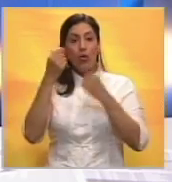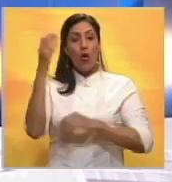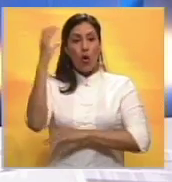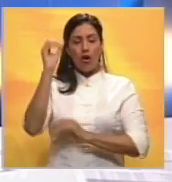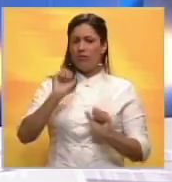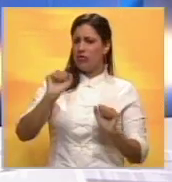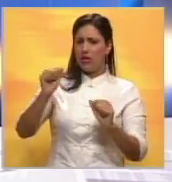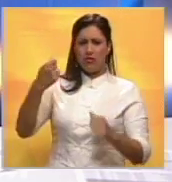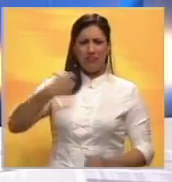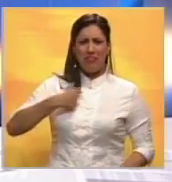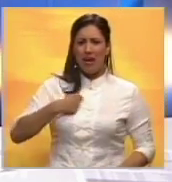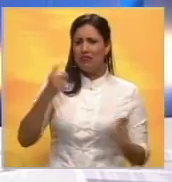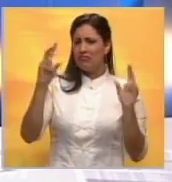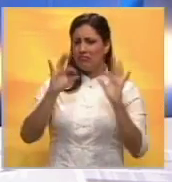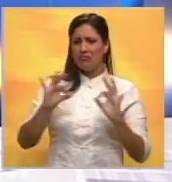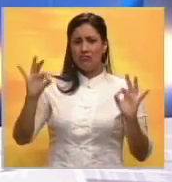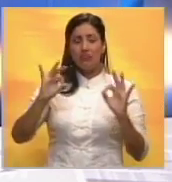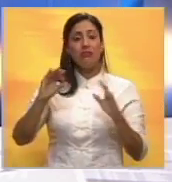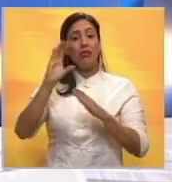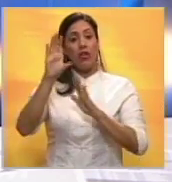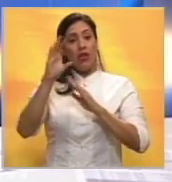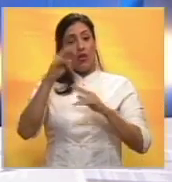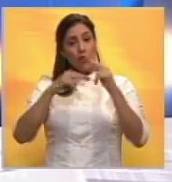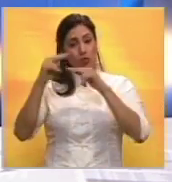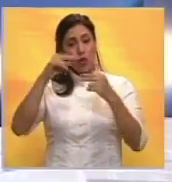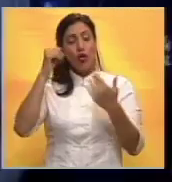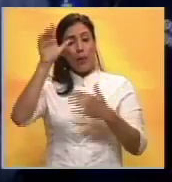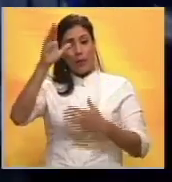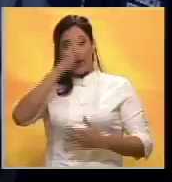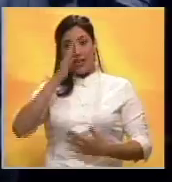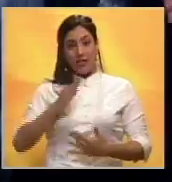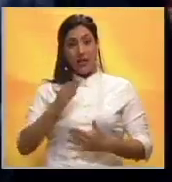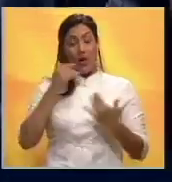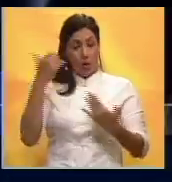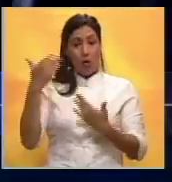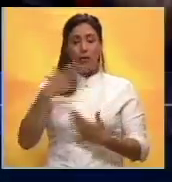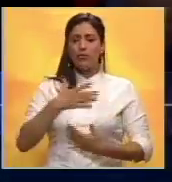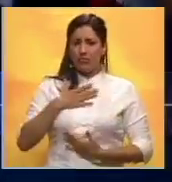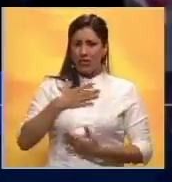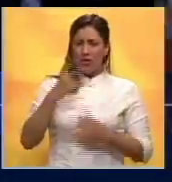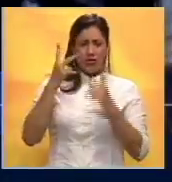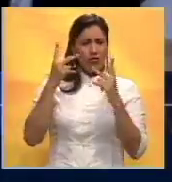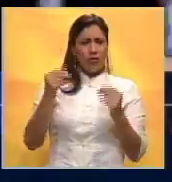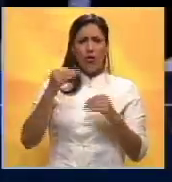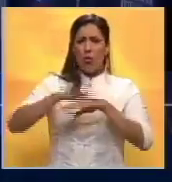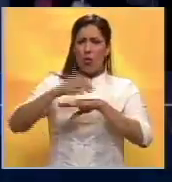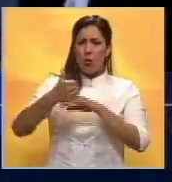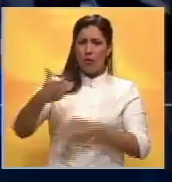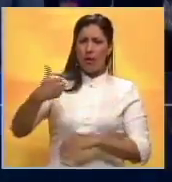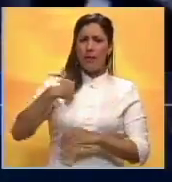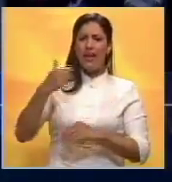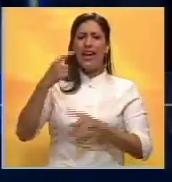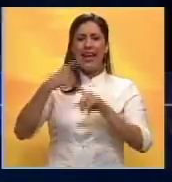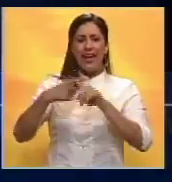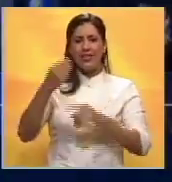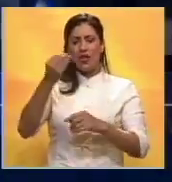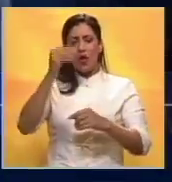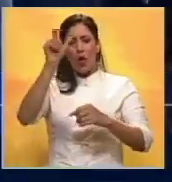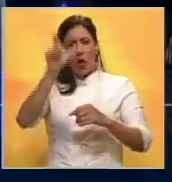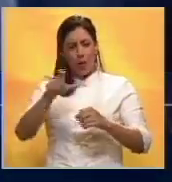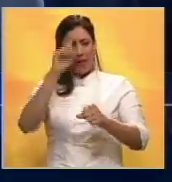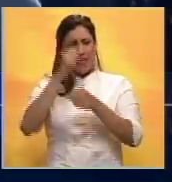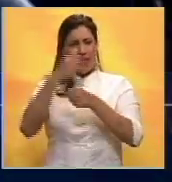rechazó haber recibido dinero de parte de la constructora ode brech el empresario negó así las acusaciones del ex senador oto